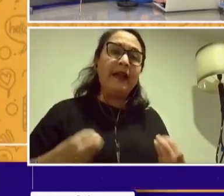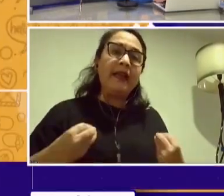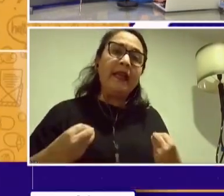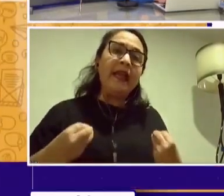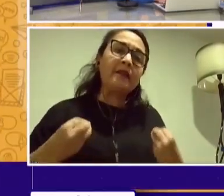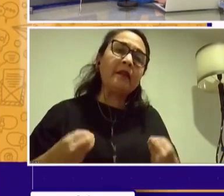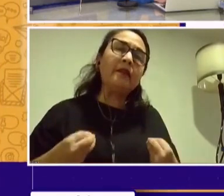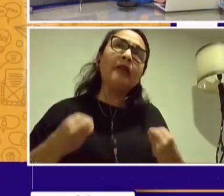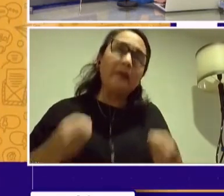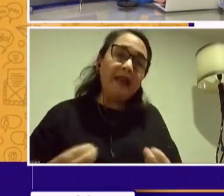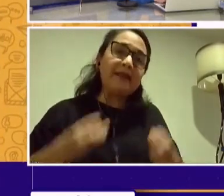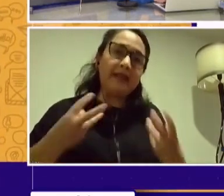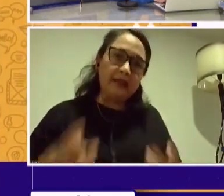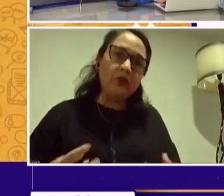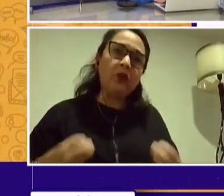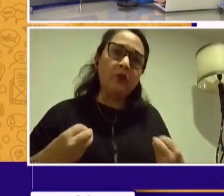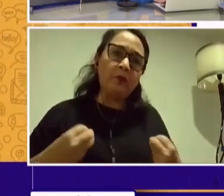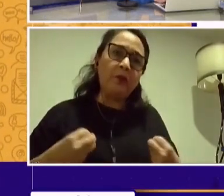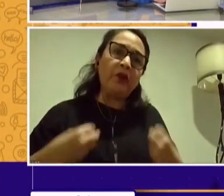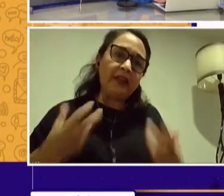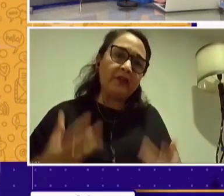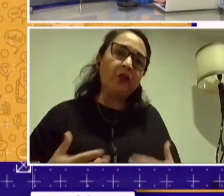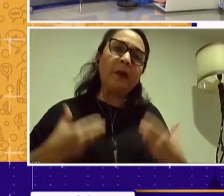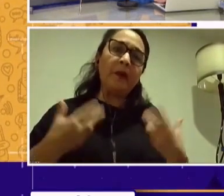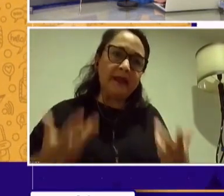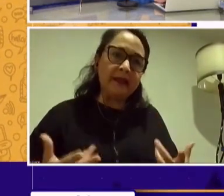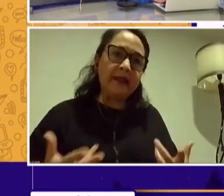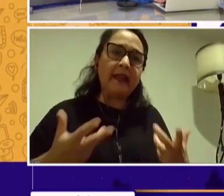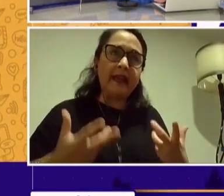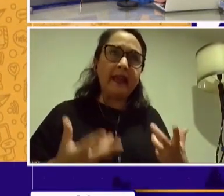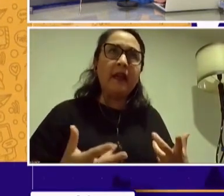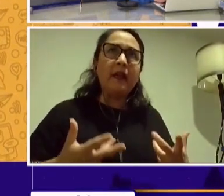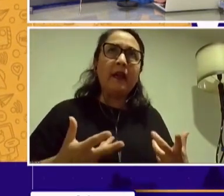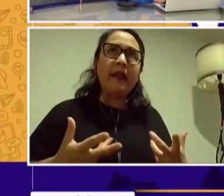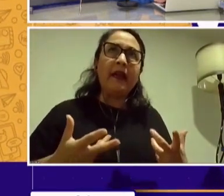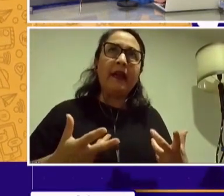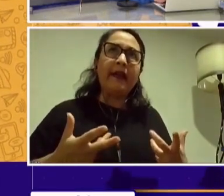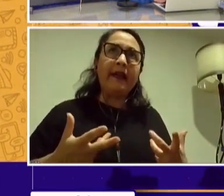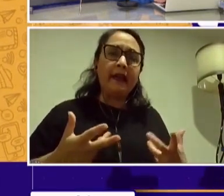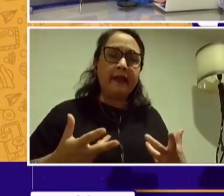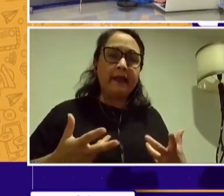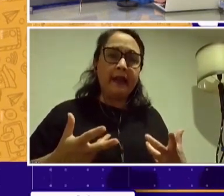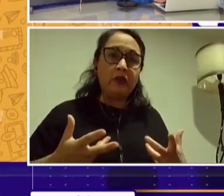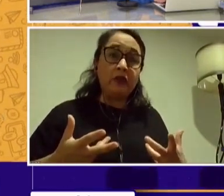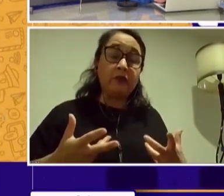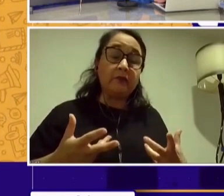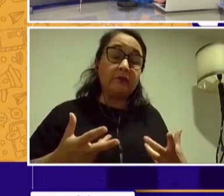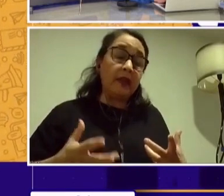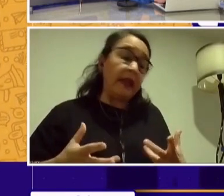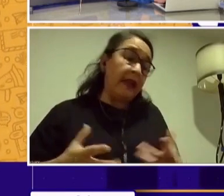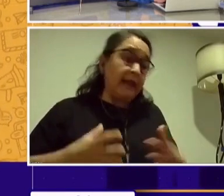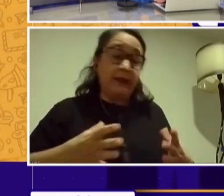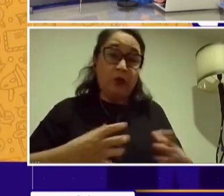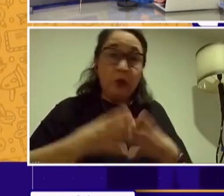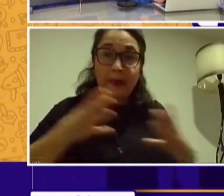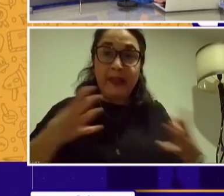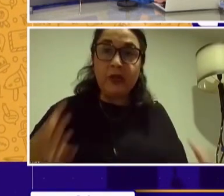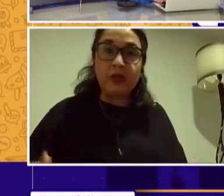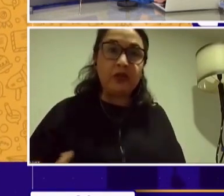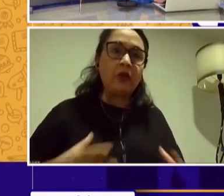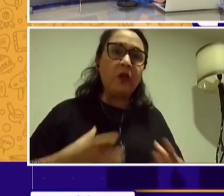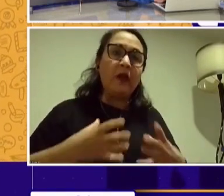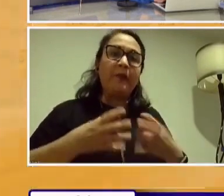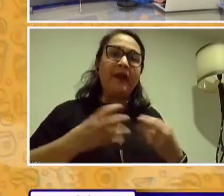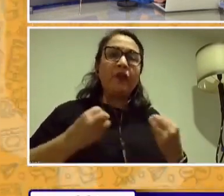¿no? Y termina siendo un proyecto nuevamente que, digamos, ha sido muy